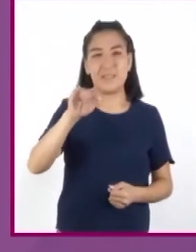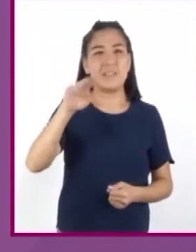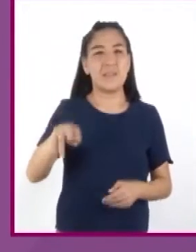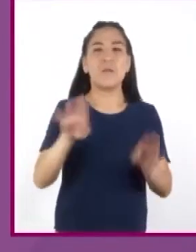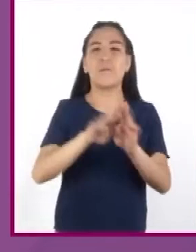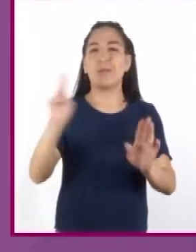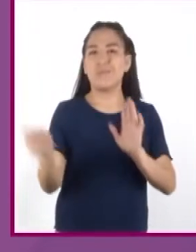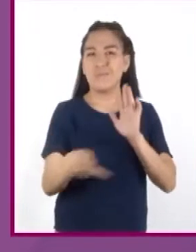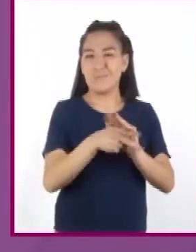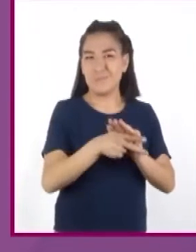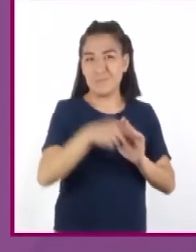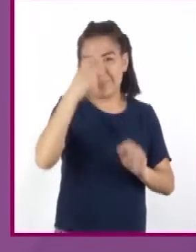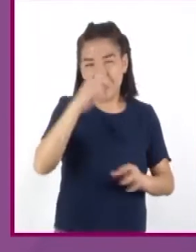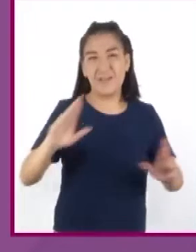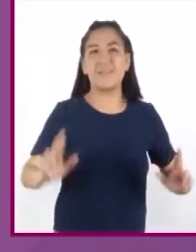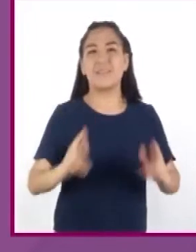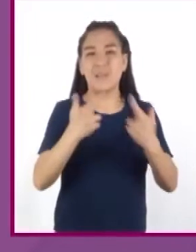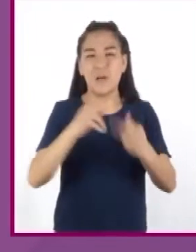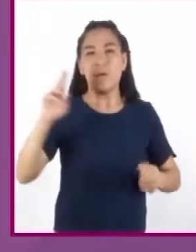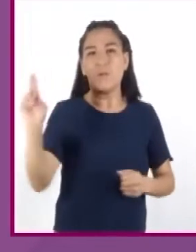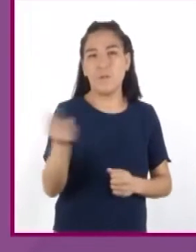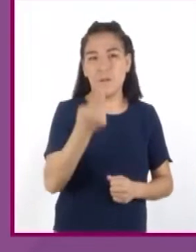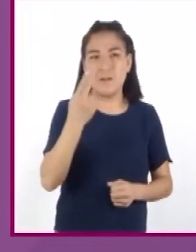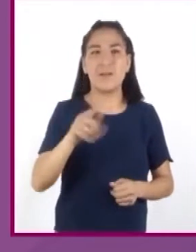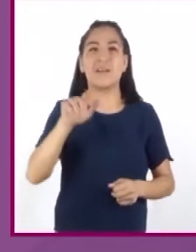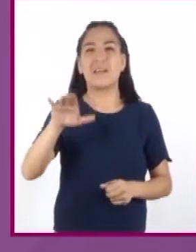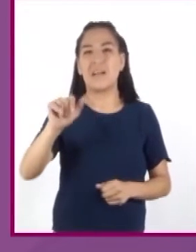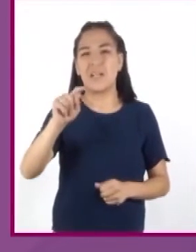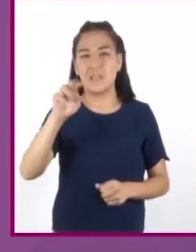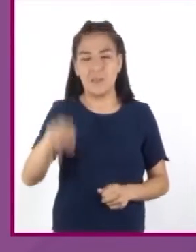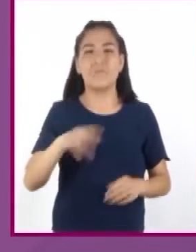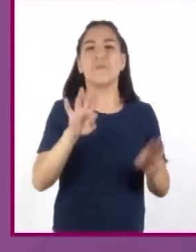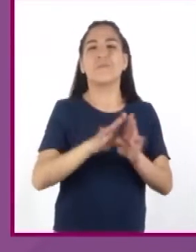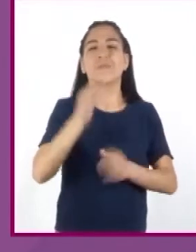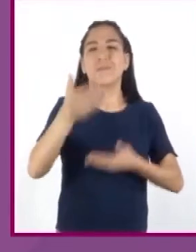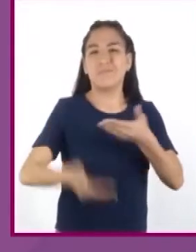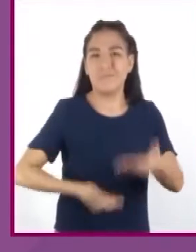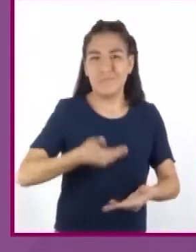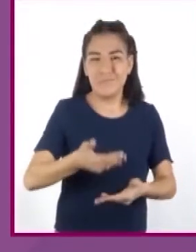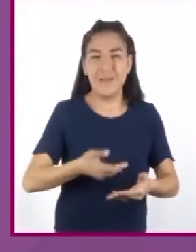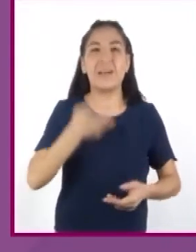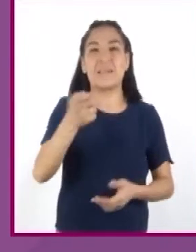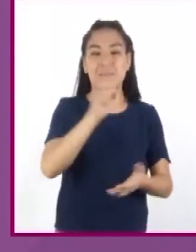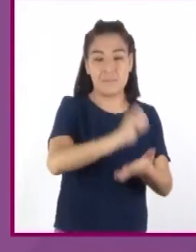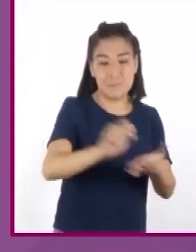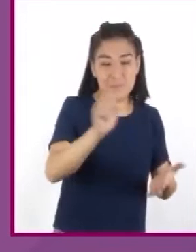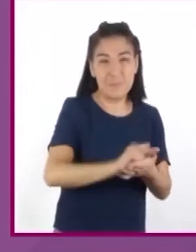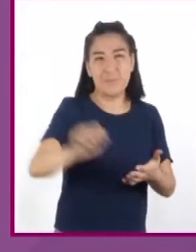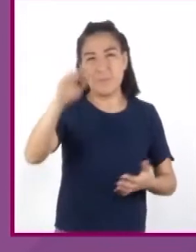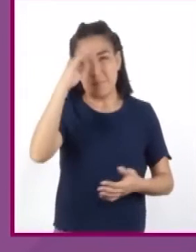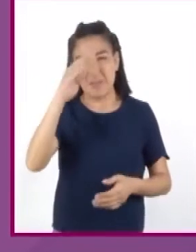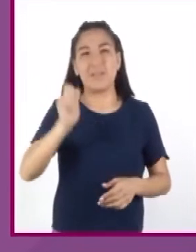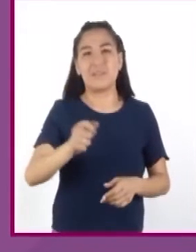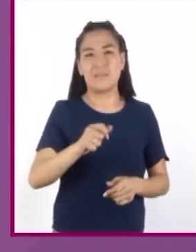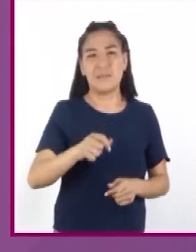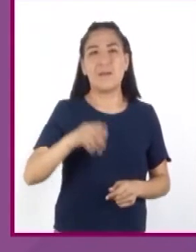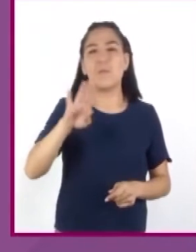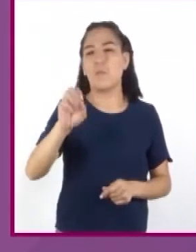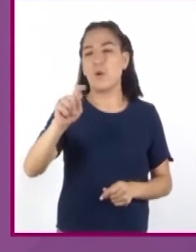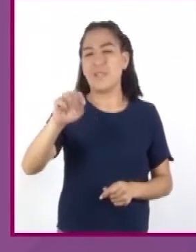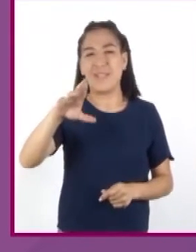reservado para la religión, la universidad, la corte y la diplomacia. De ahí que escritores y pensadores como Dante o